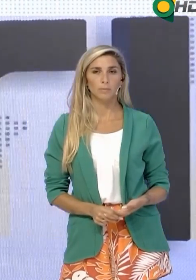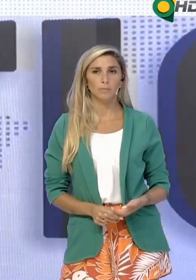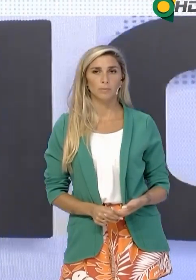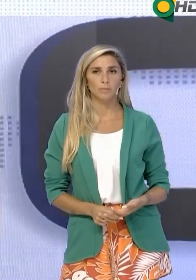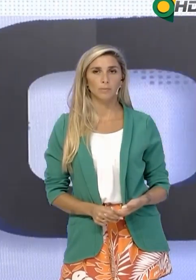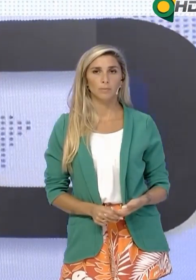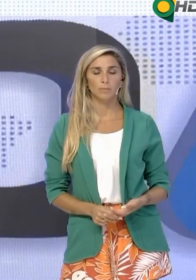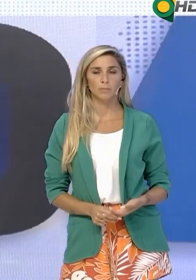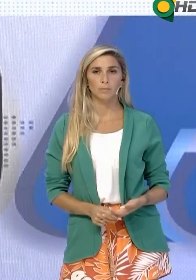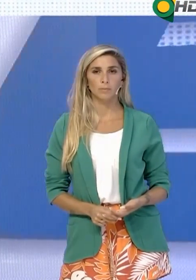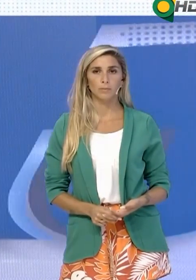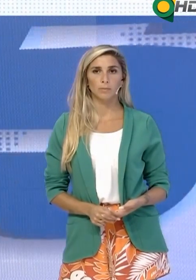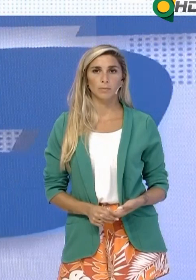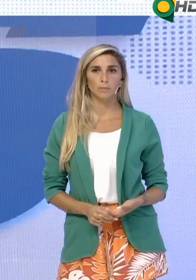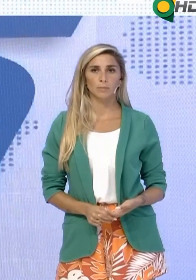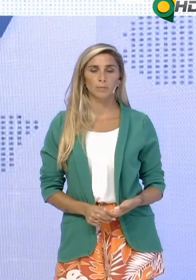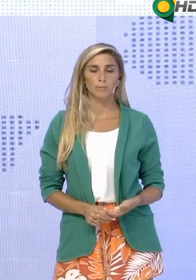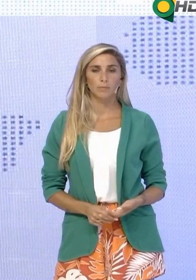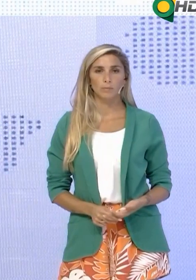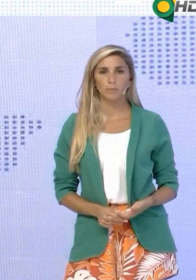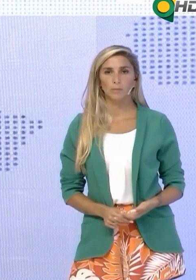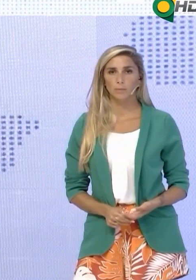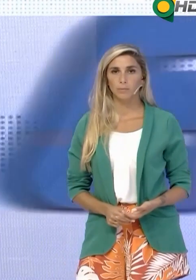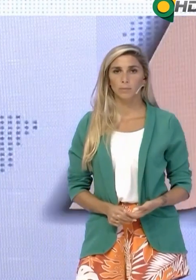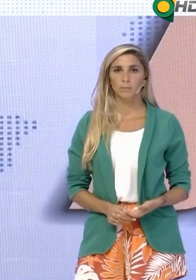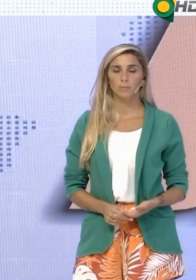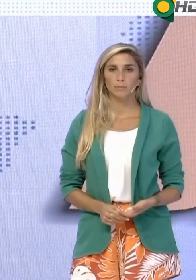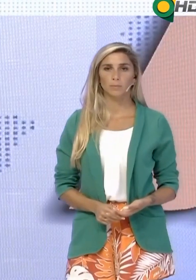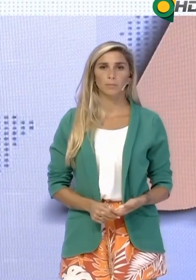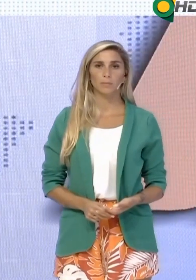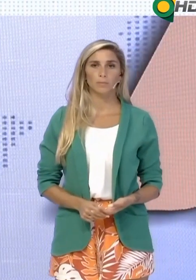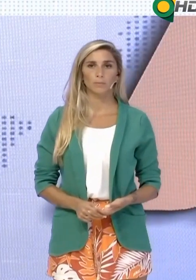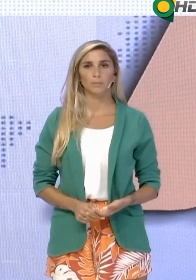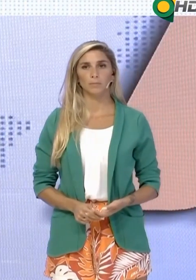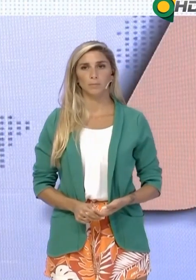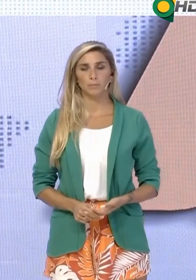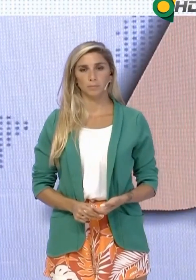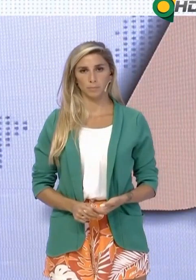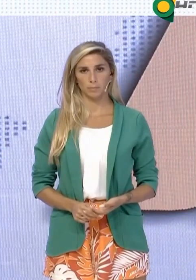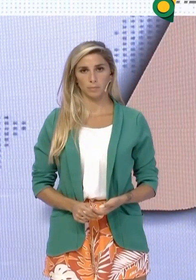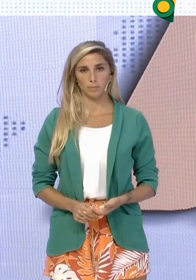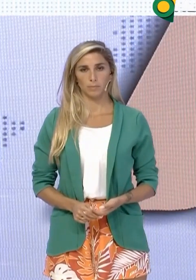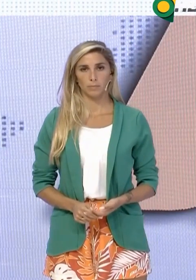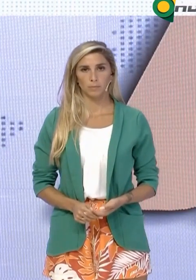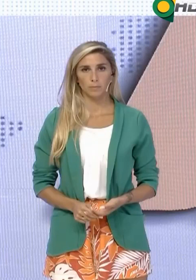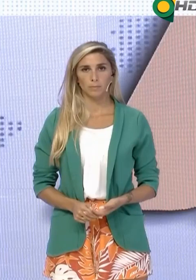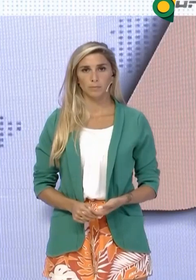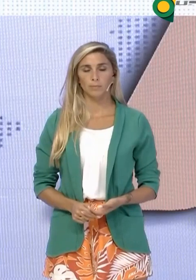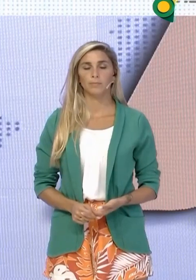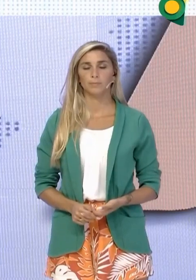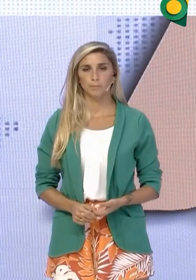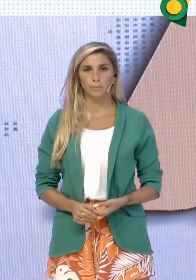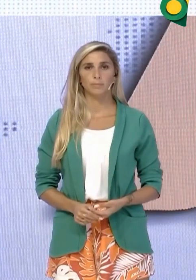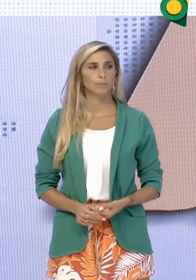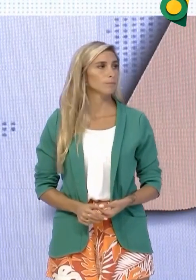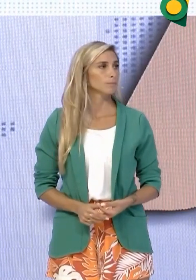personales, distintos datos que son confidenciales, tales como un usuario, una clave que tenemos, uh-huh, la mayoría,